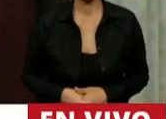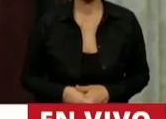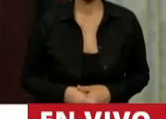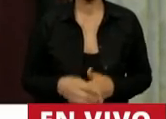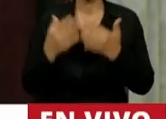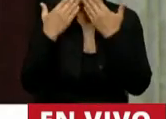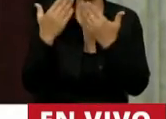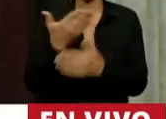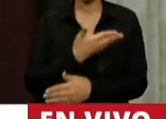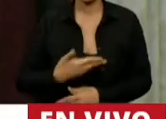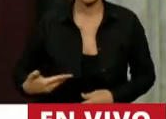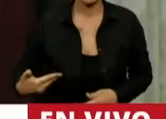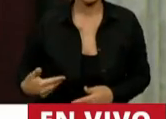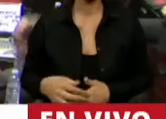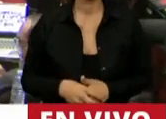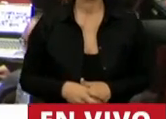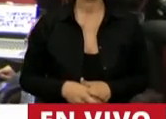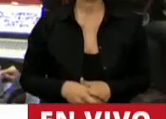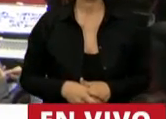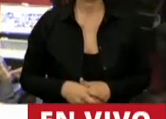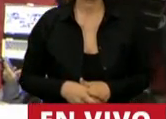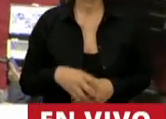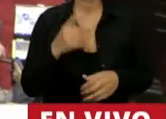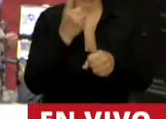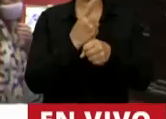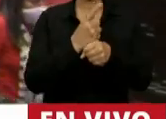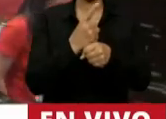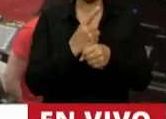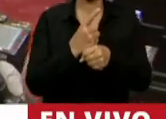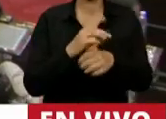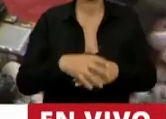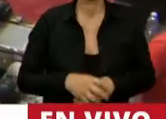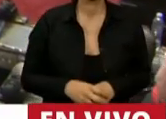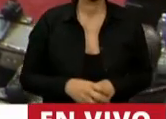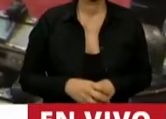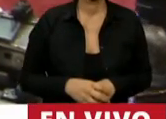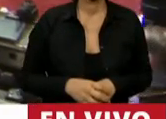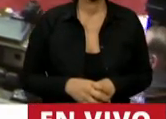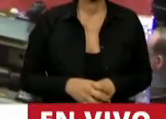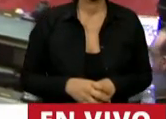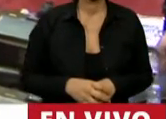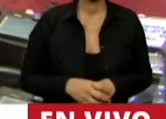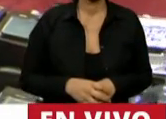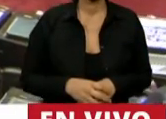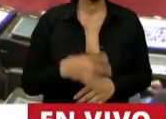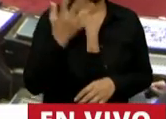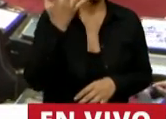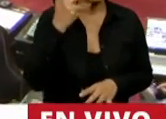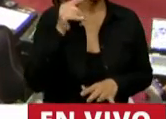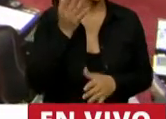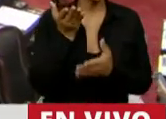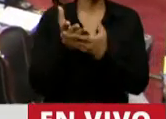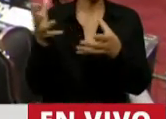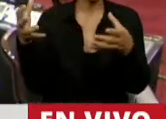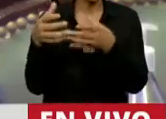Gracias, presidente. Antes de avanzar sobre mi cuestión de privilegio, me gustaría pedirle al